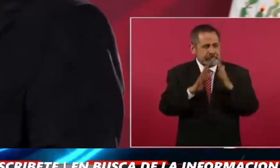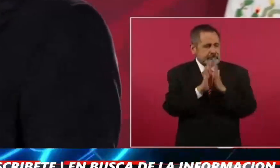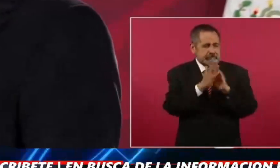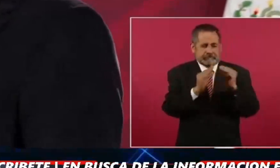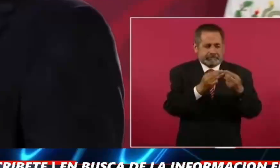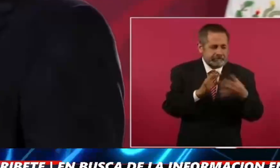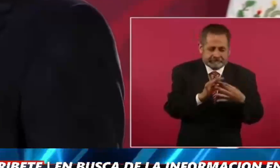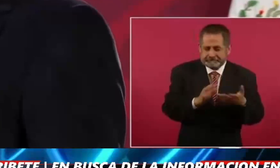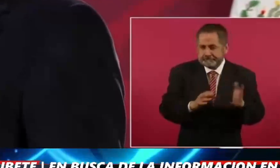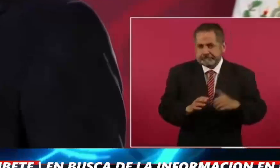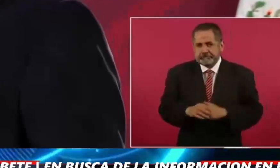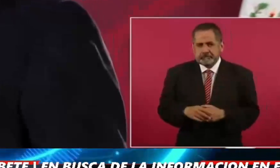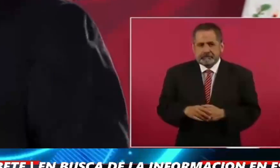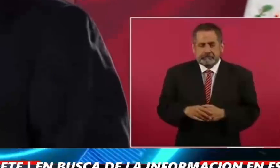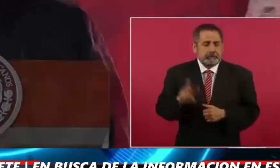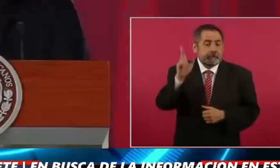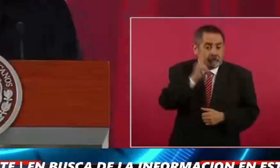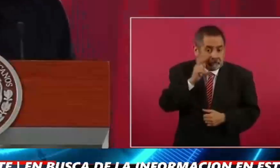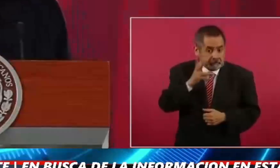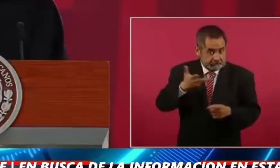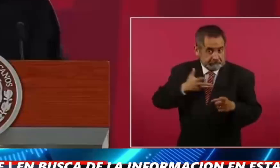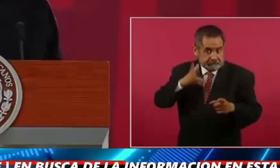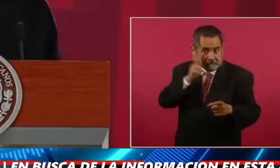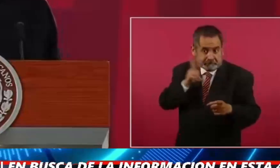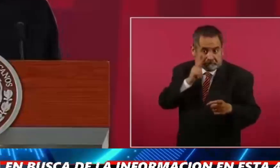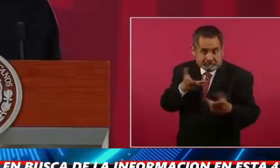narcotráfico. Si tienen pruebas,